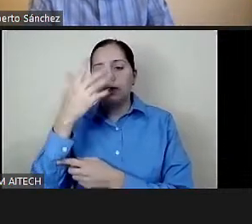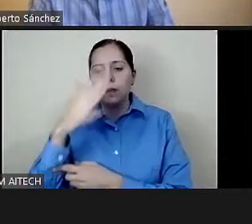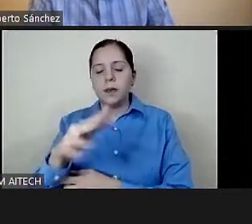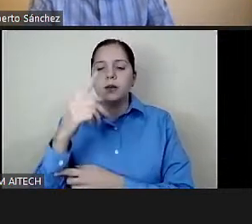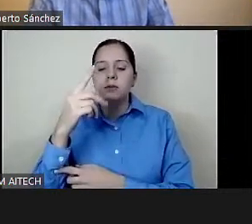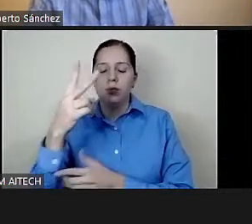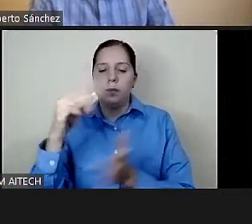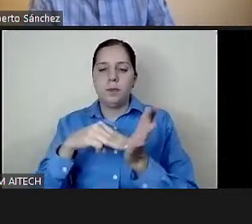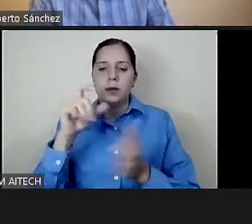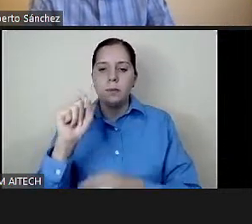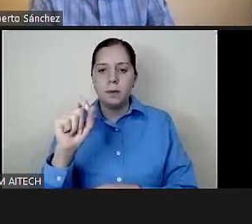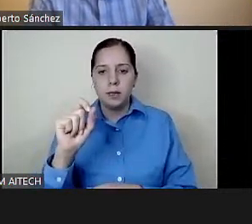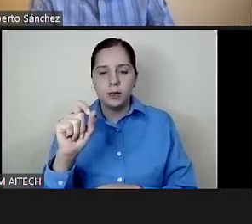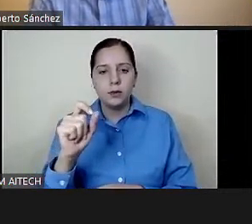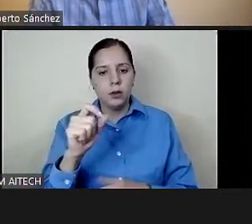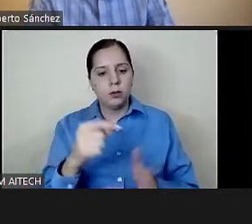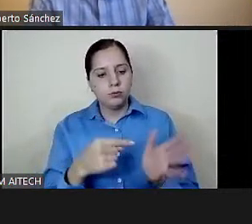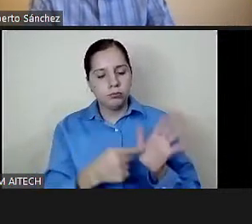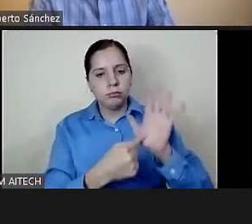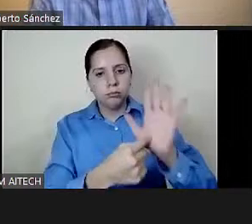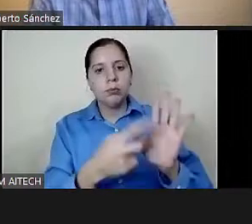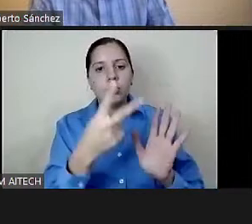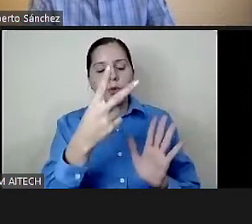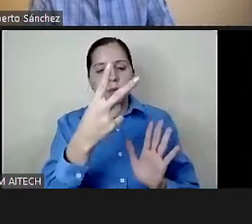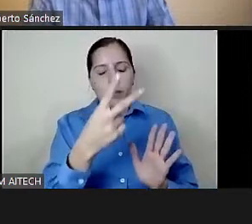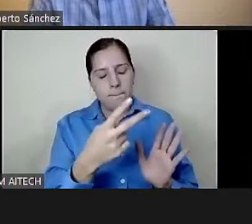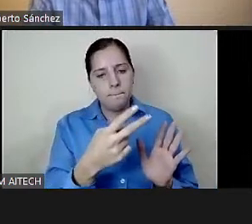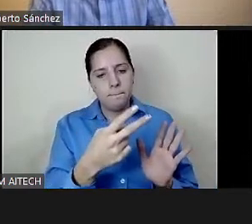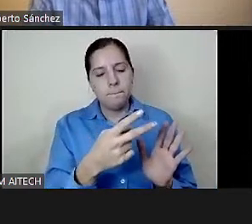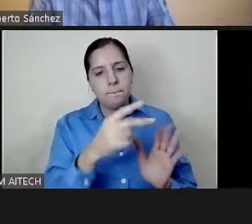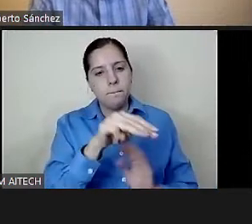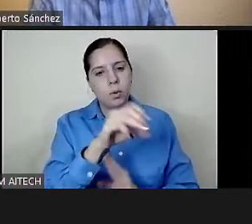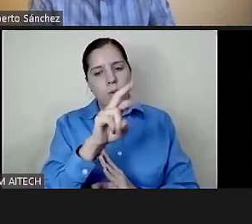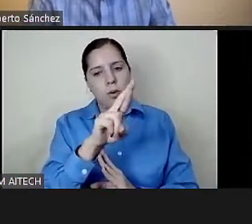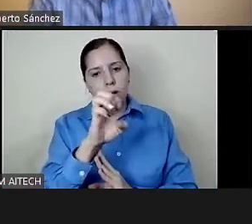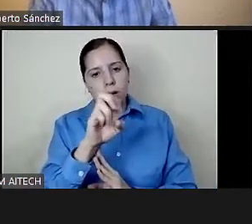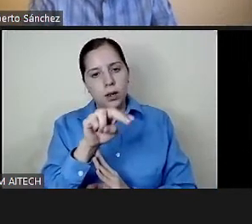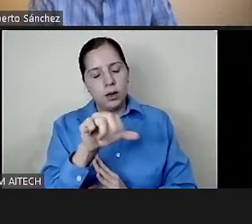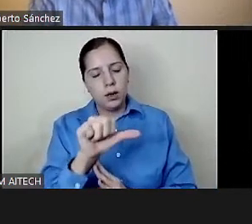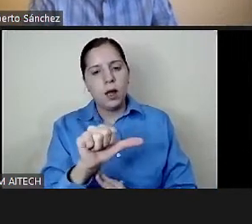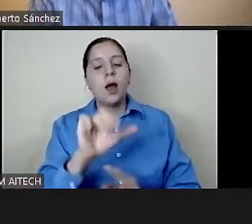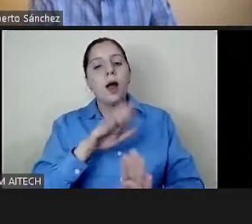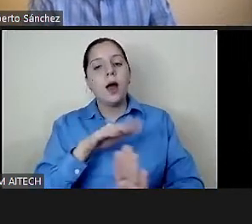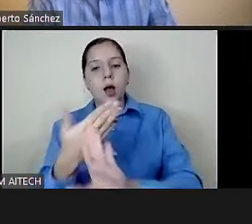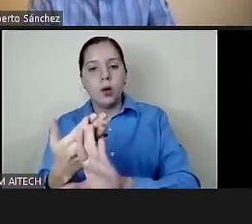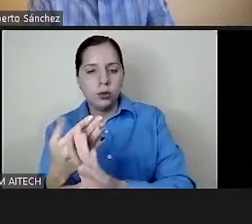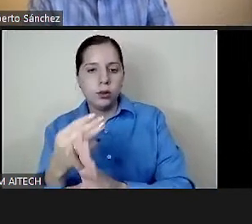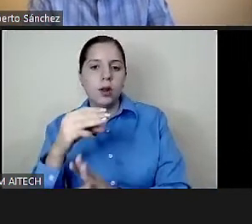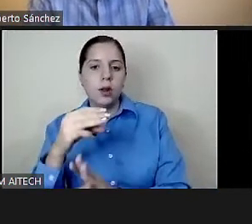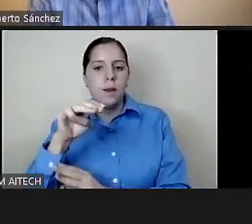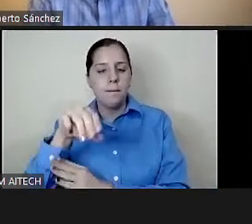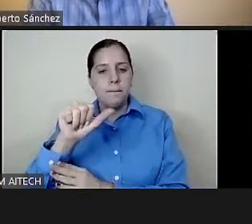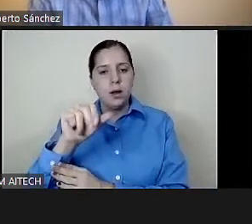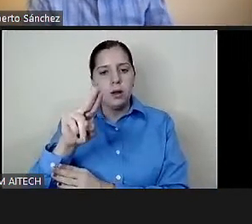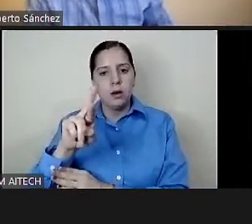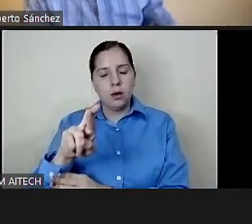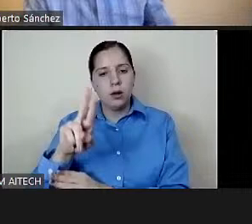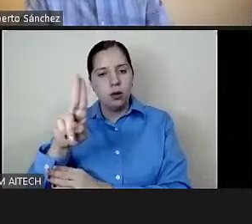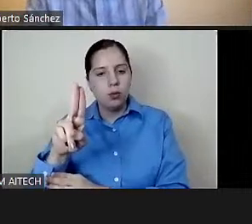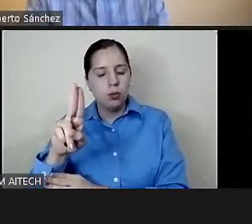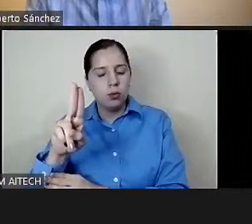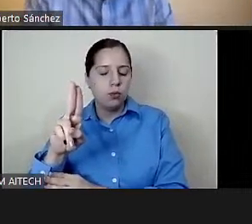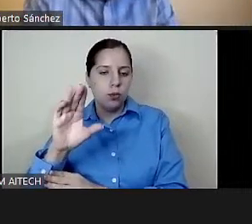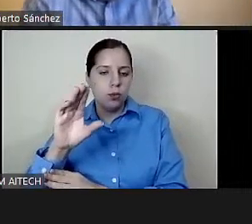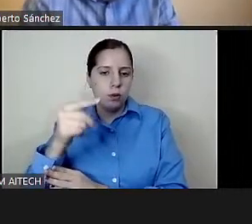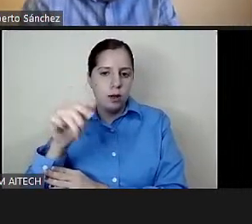IEE-PSO-10-2020, promovido por el Partido Morena, en contra de Javier Corral Jurado, María Eugenia Campos Galván, Mario Mata Carrasco, Miguel Alonso Rex Baeza,